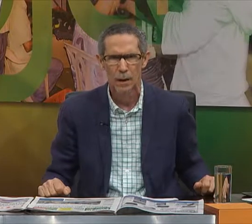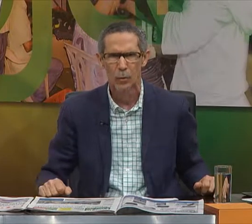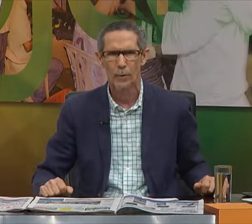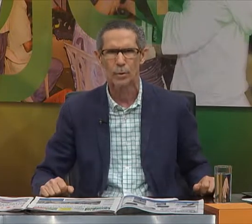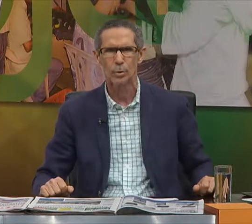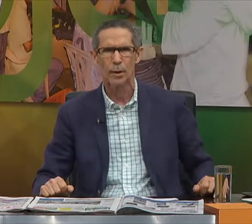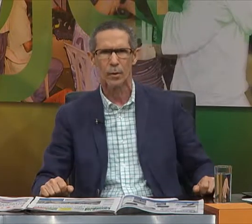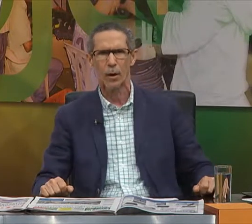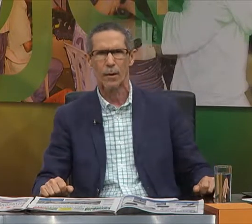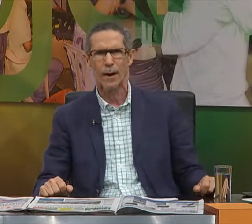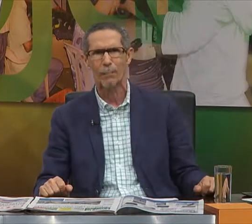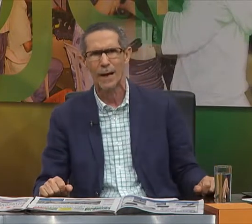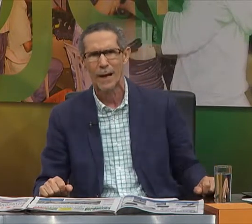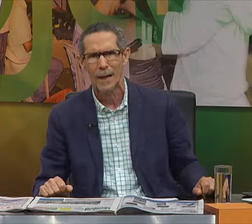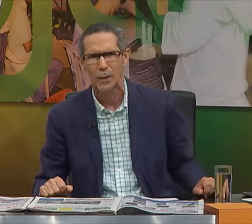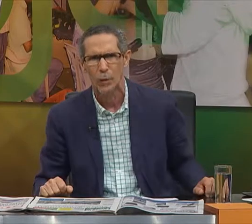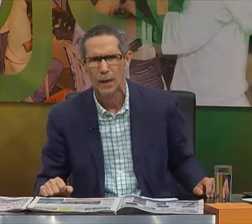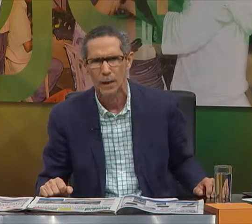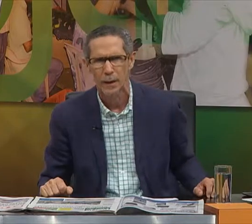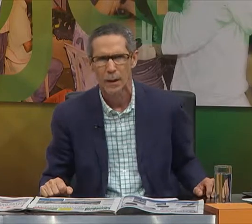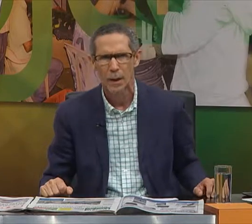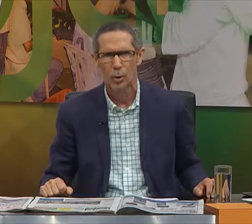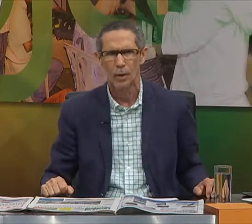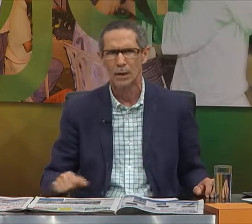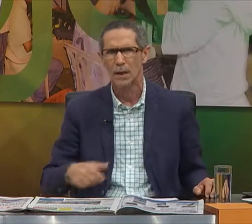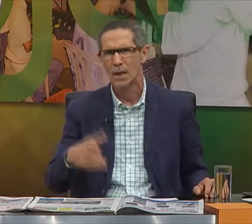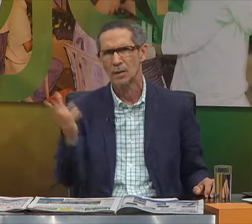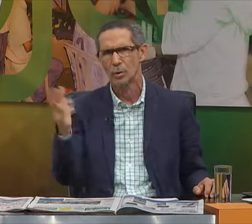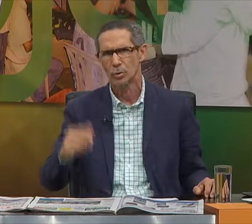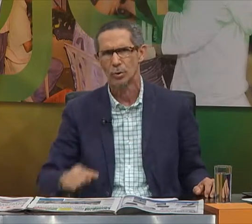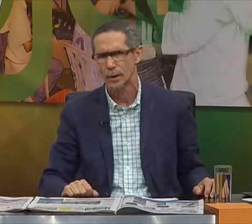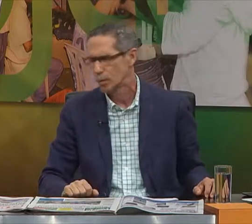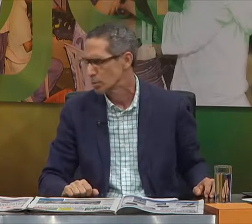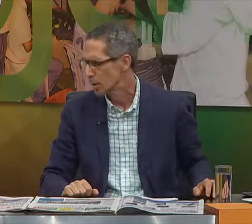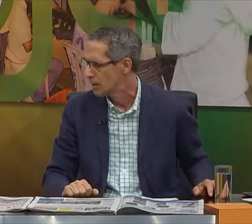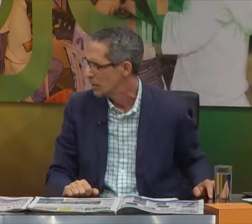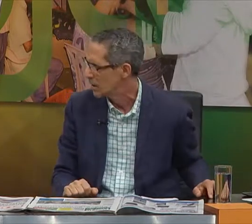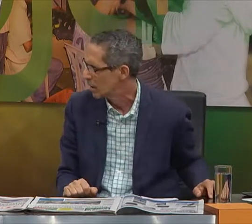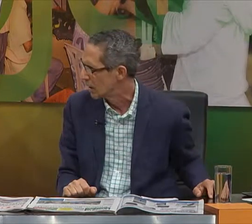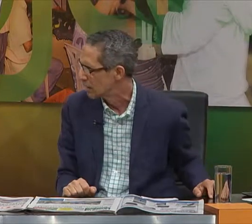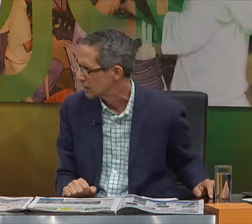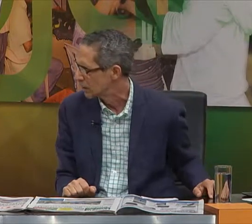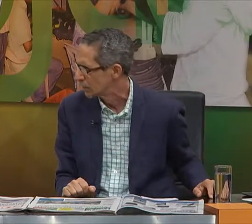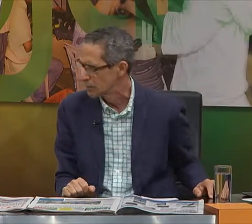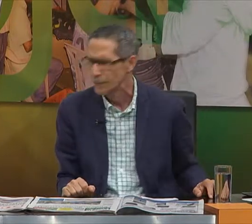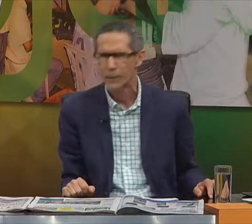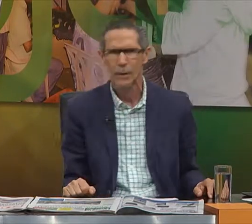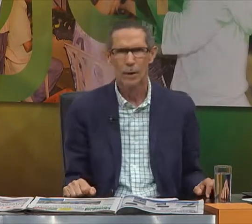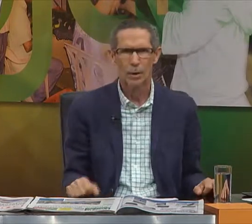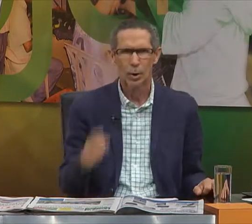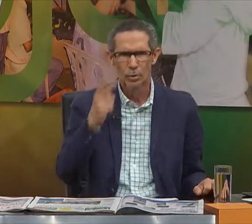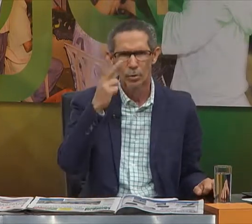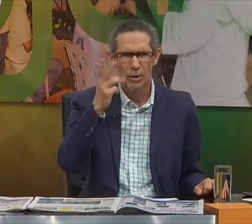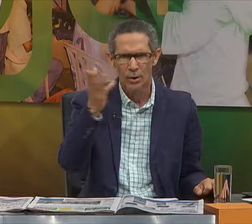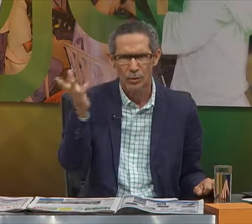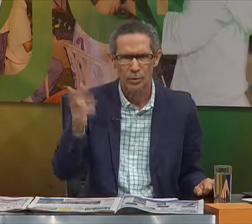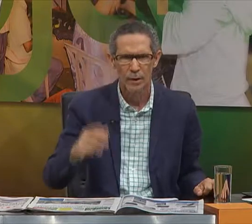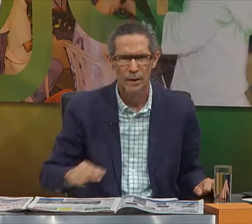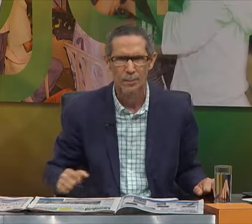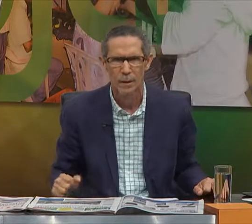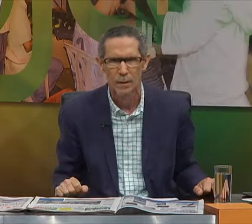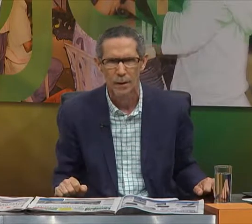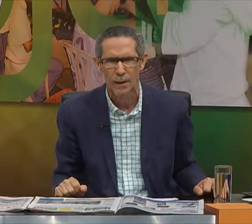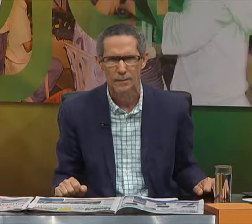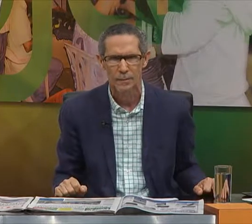la juventud que no va a la escuela que lo que tenía eran dos horas dos horas y media de clase profesor dos horas dos